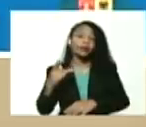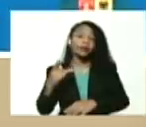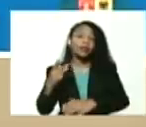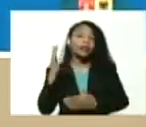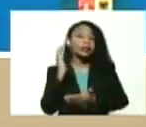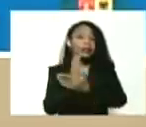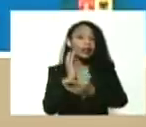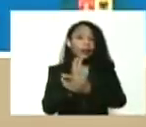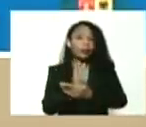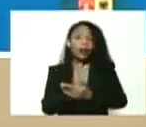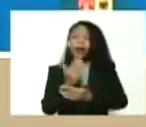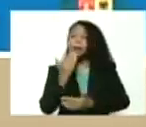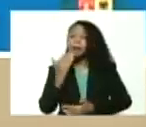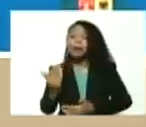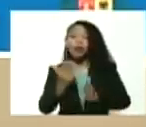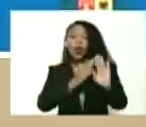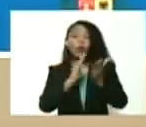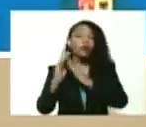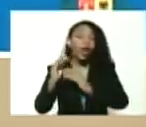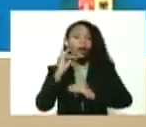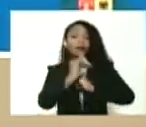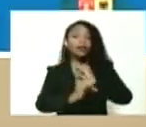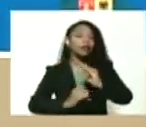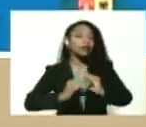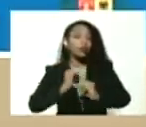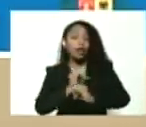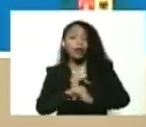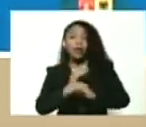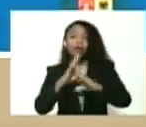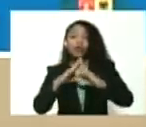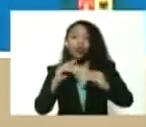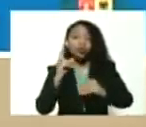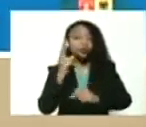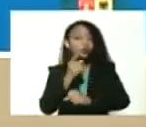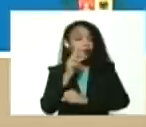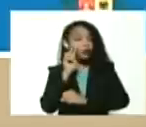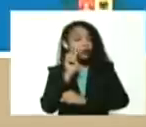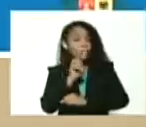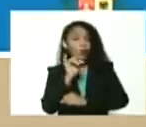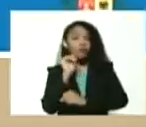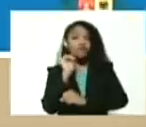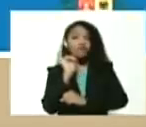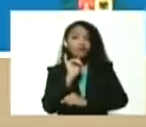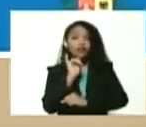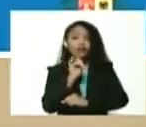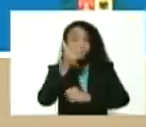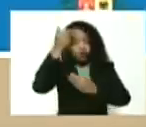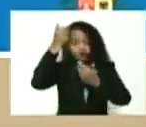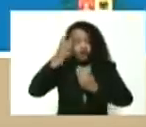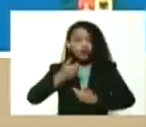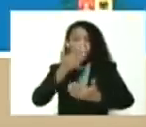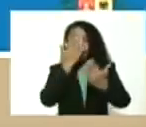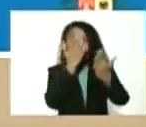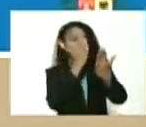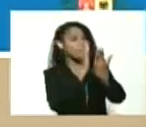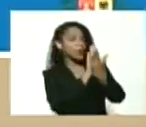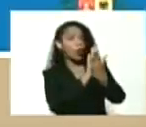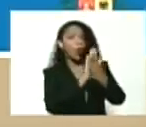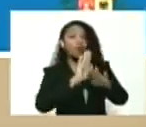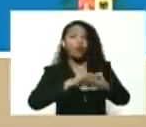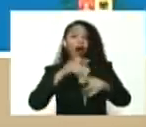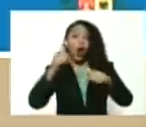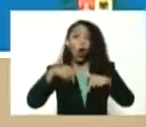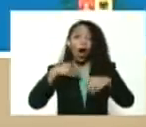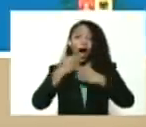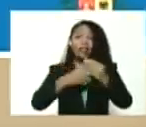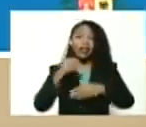Siempre le pedimos a la comunidad internacional que todos debemos vernos en el mismo espejo, porque lo que le hacen hoy a